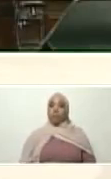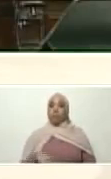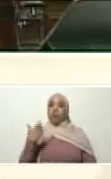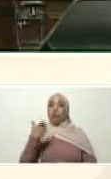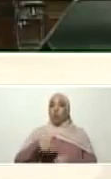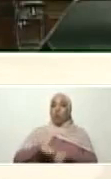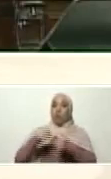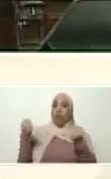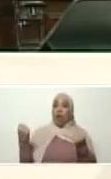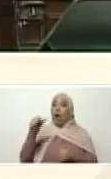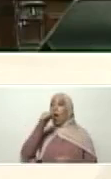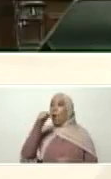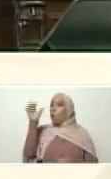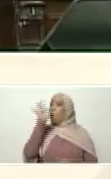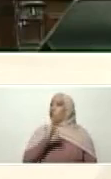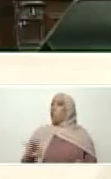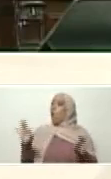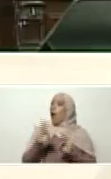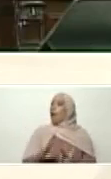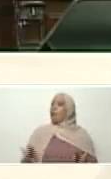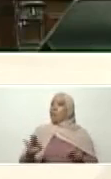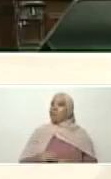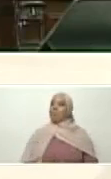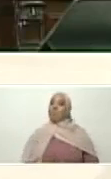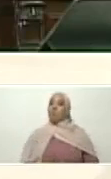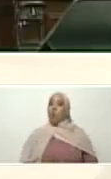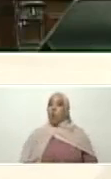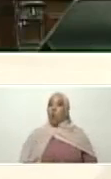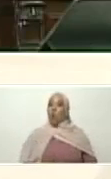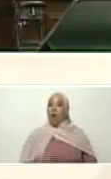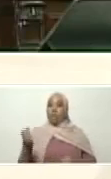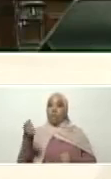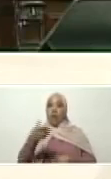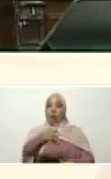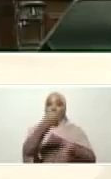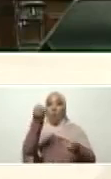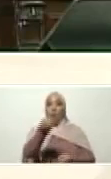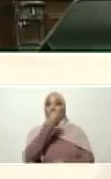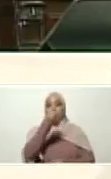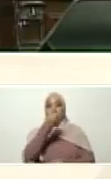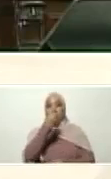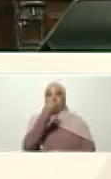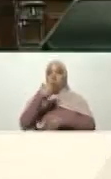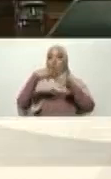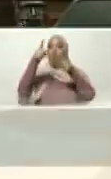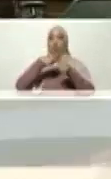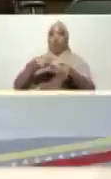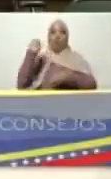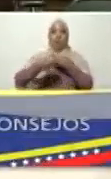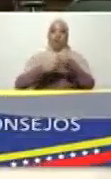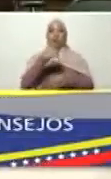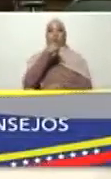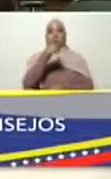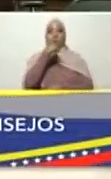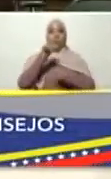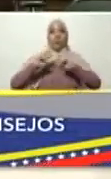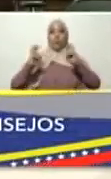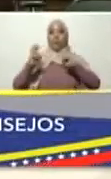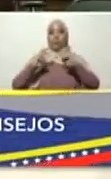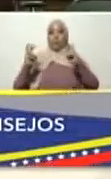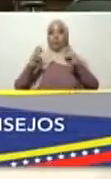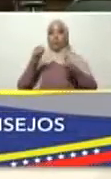principal y no hay agua, a la gente le interesa. ¿Verdad? El CLAP, a la gente le interesa, etcétera. Los temas de mayor interés, así es la